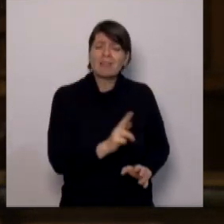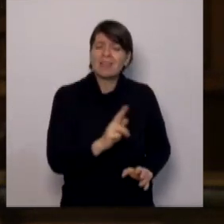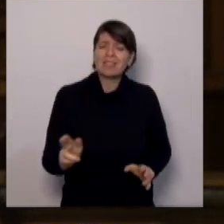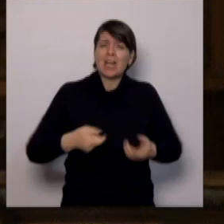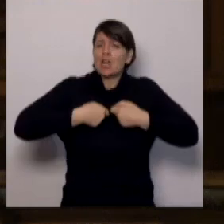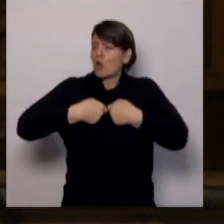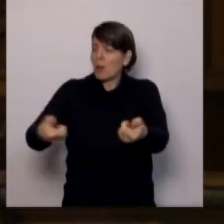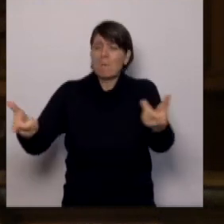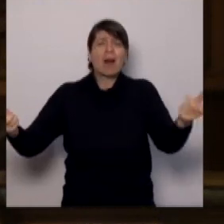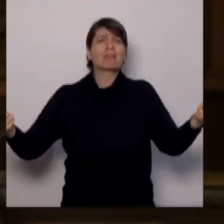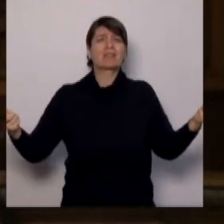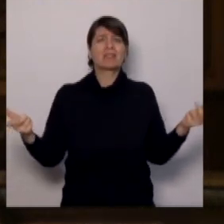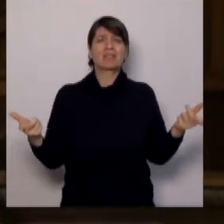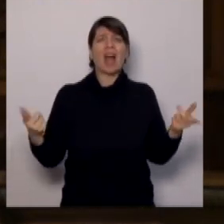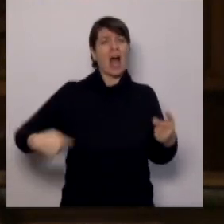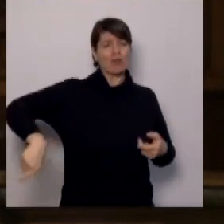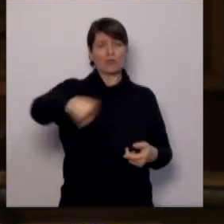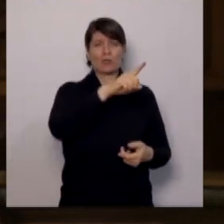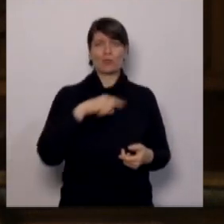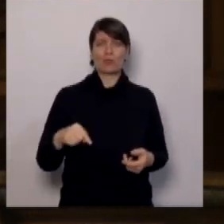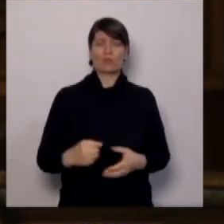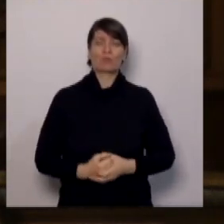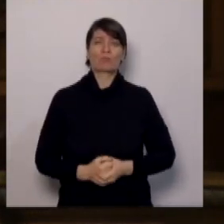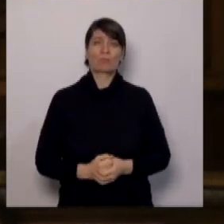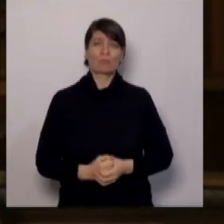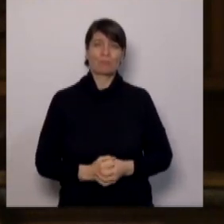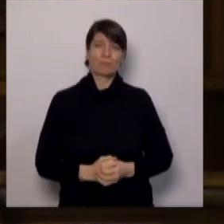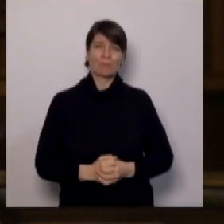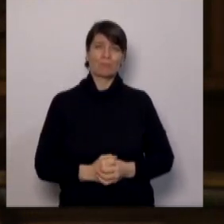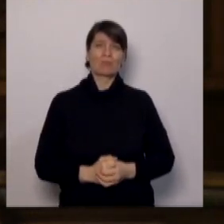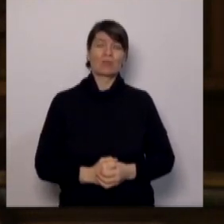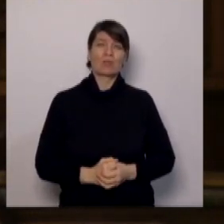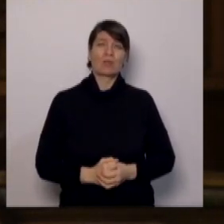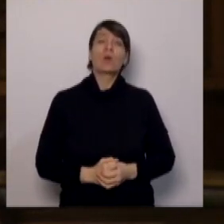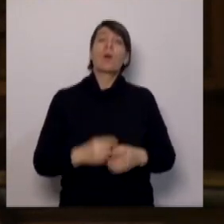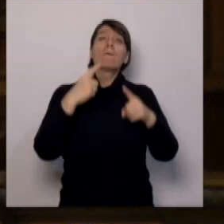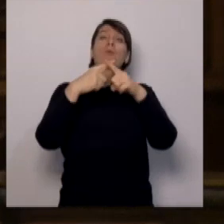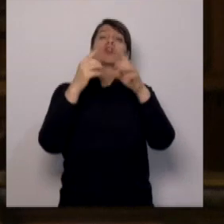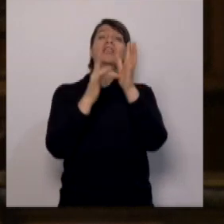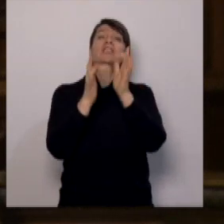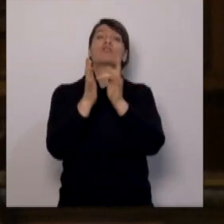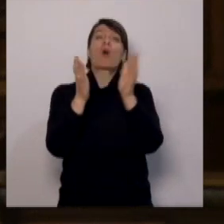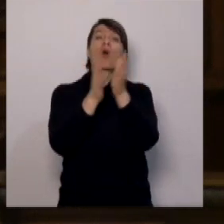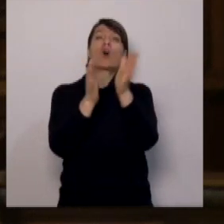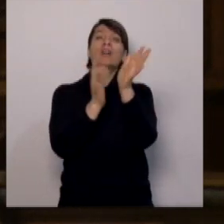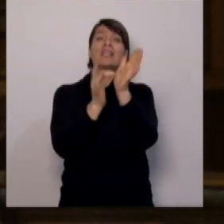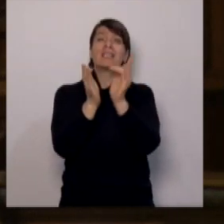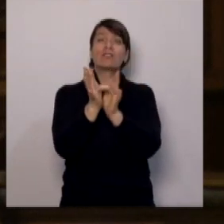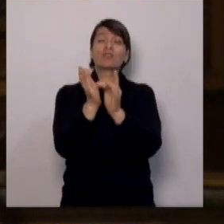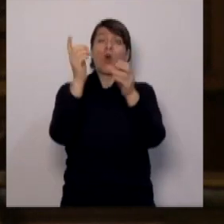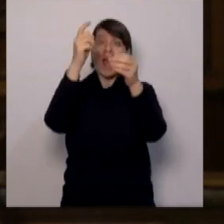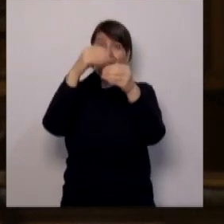los repartes entre nosotros. por Cristo con Él y